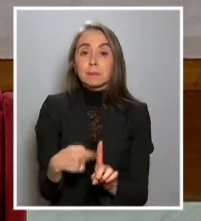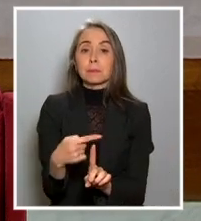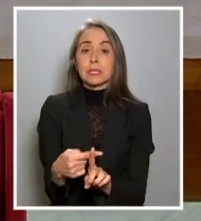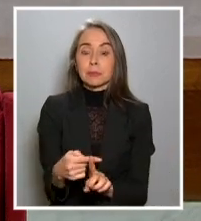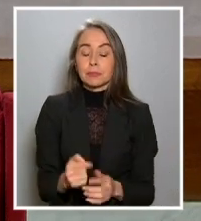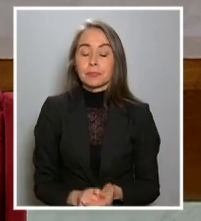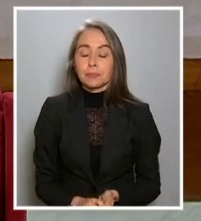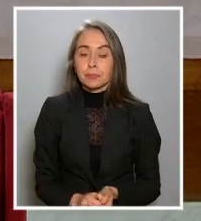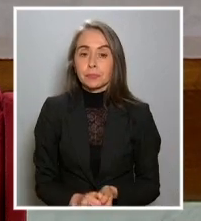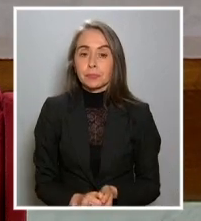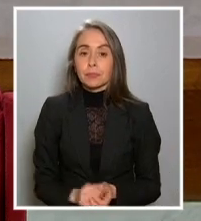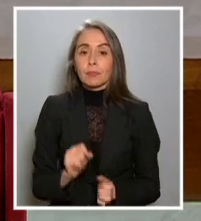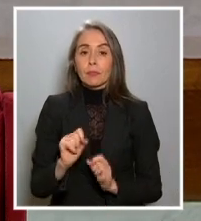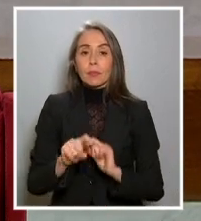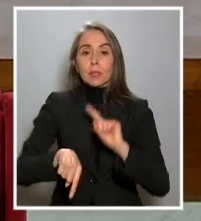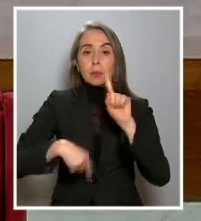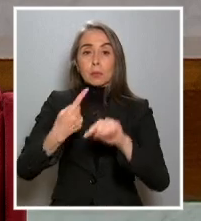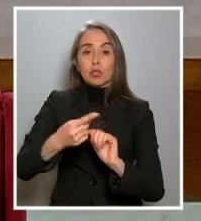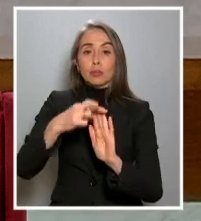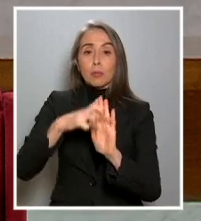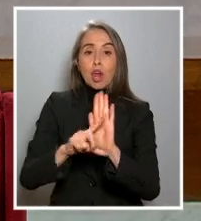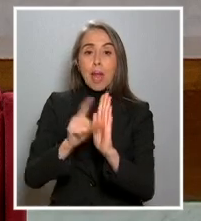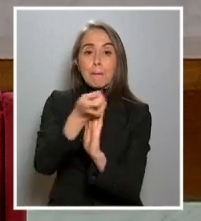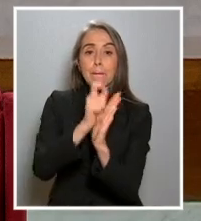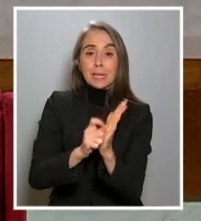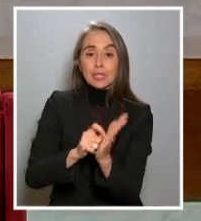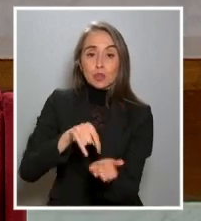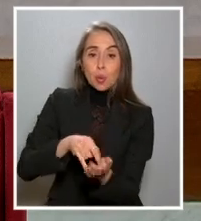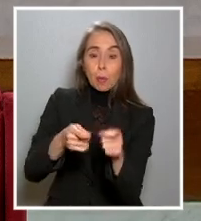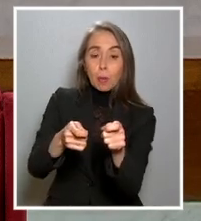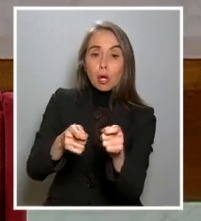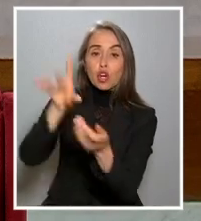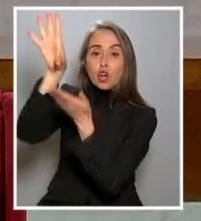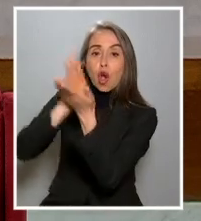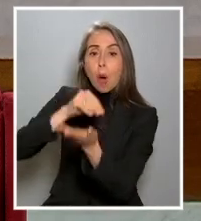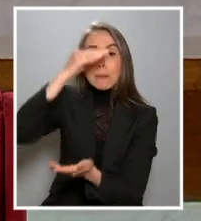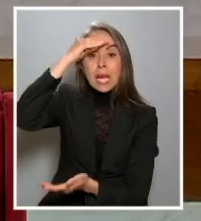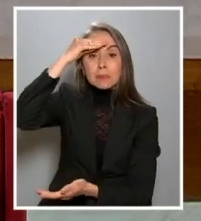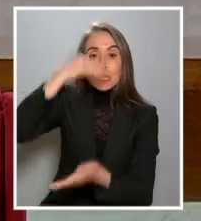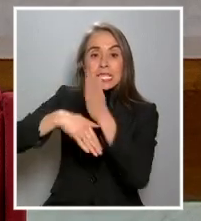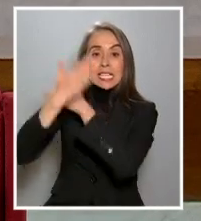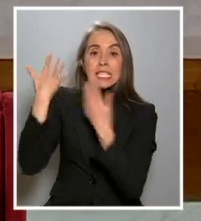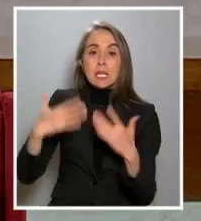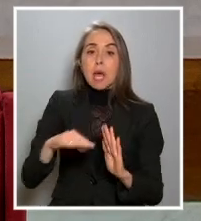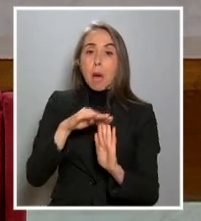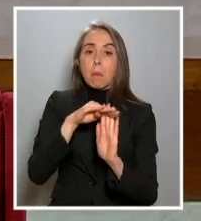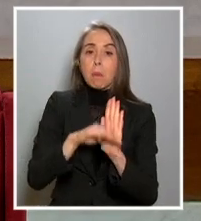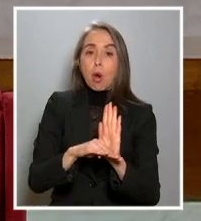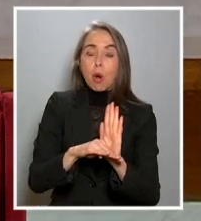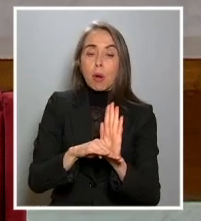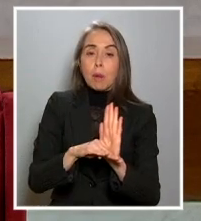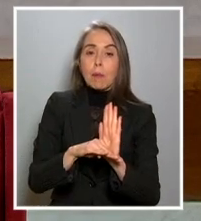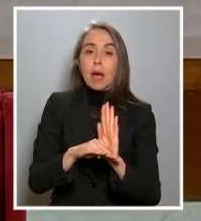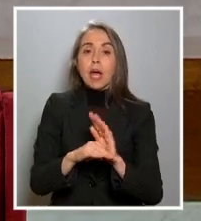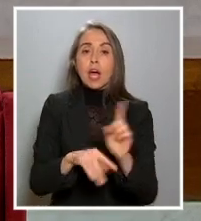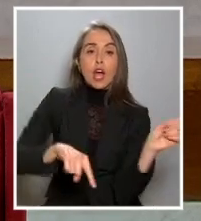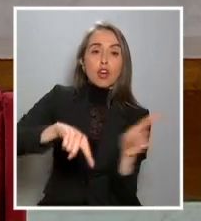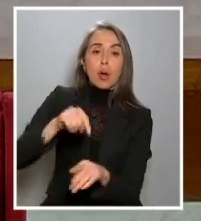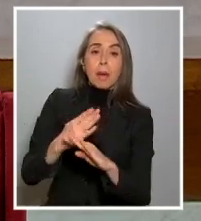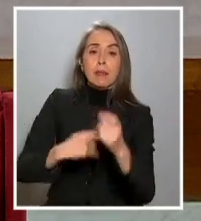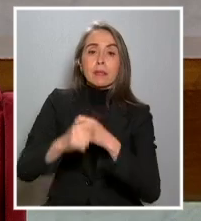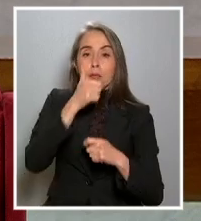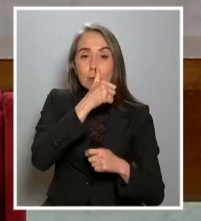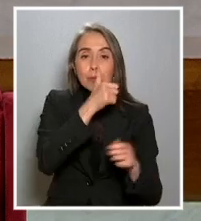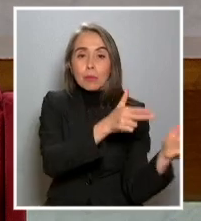Adicionalmente, en el próximo presupuesto vamos a replicar la experiencia que hemos tenido con los programas de combate al crimen